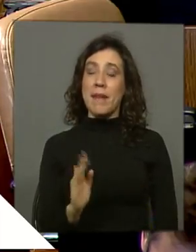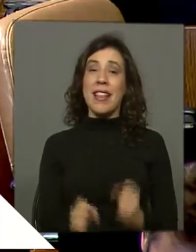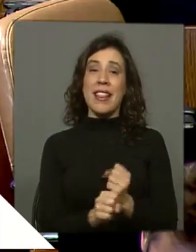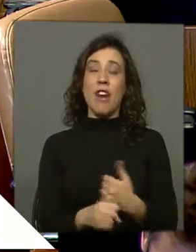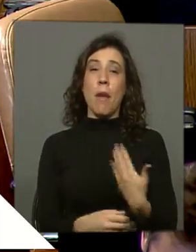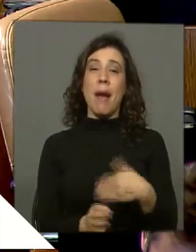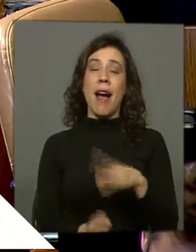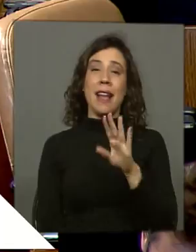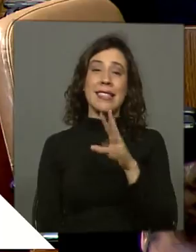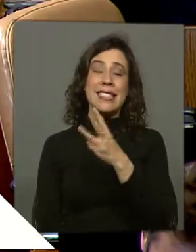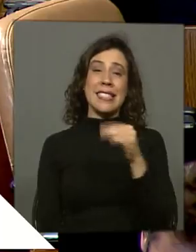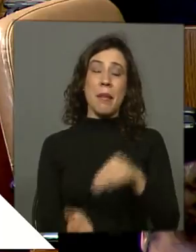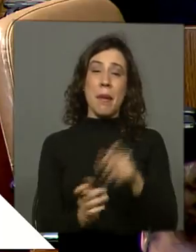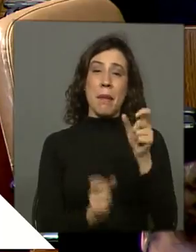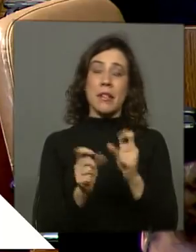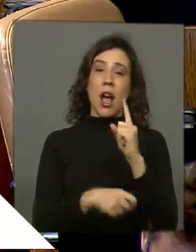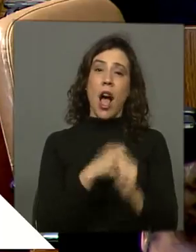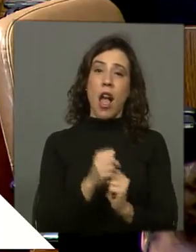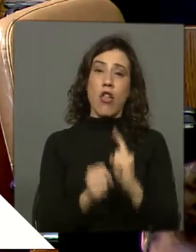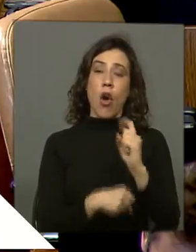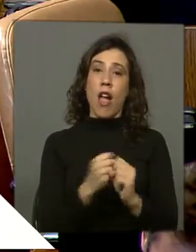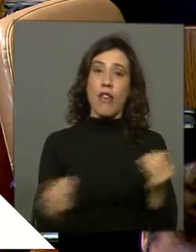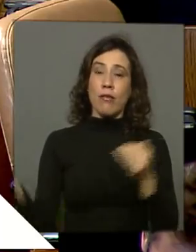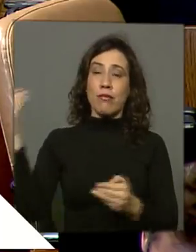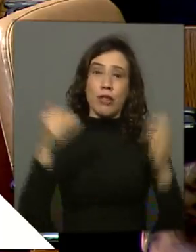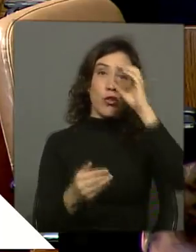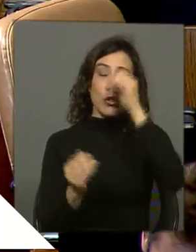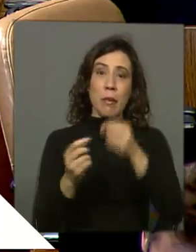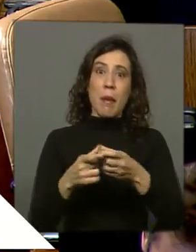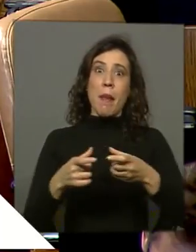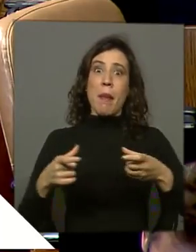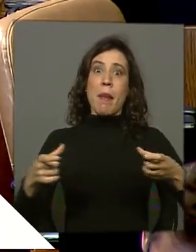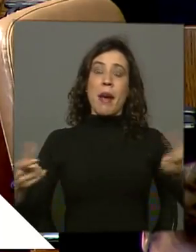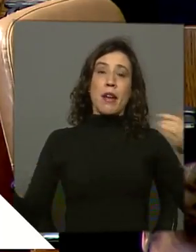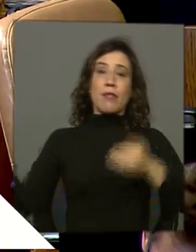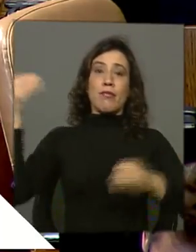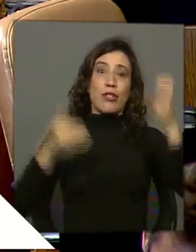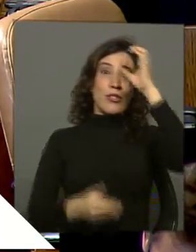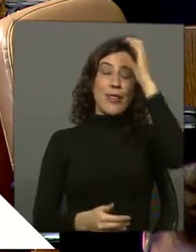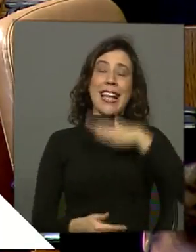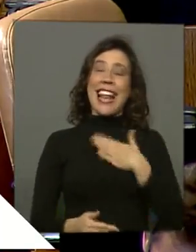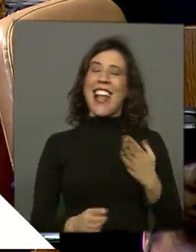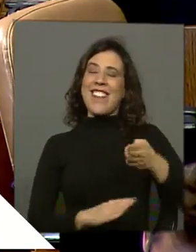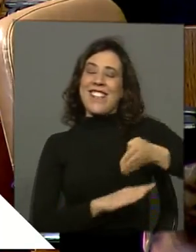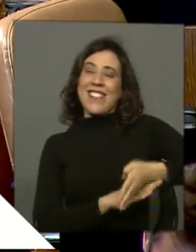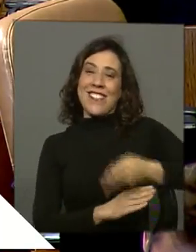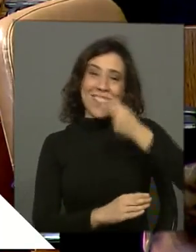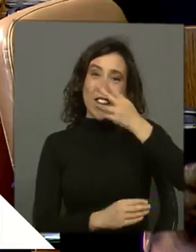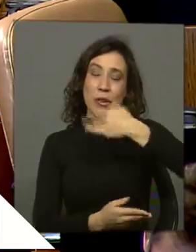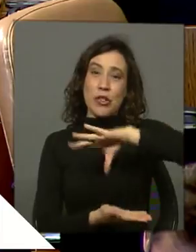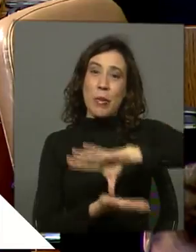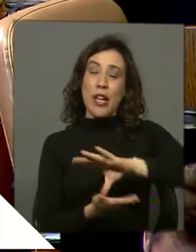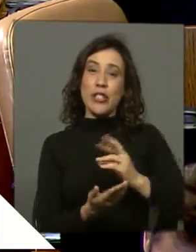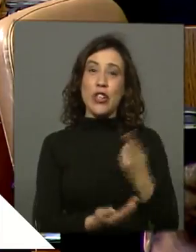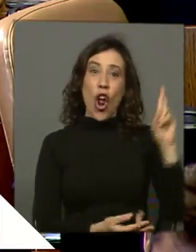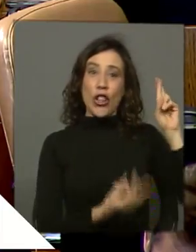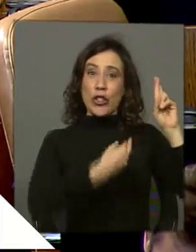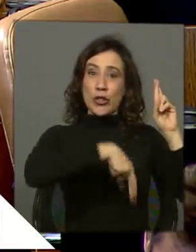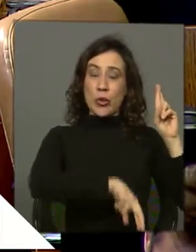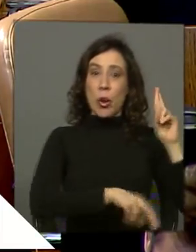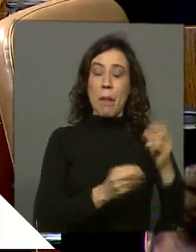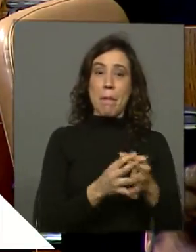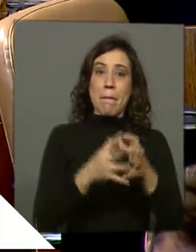300.000 personas año a año nuestra actividad turística aumenta y el auge de turistas que consideran visitar nuestro país y sus regiones de norte a sur se ve